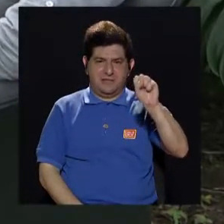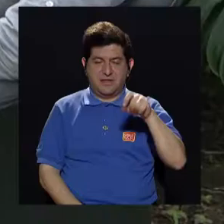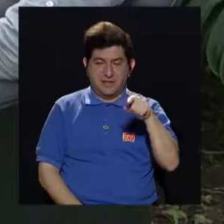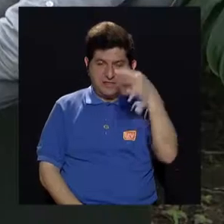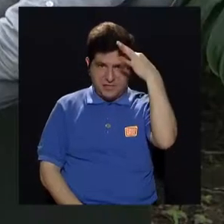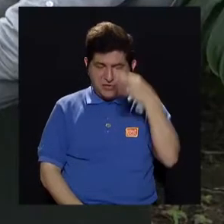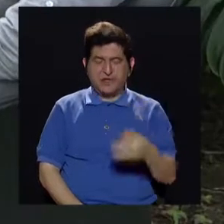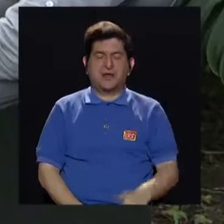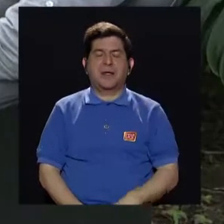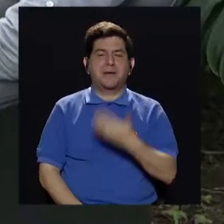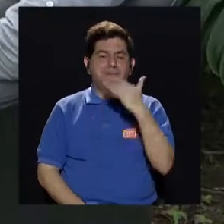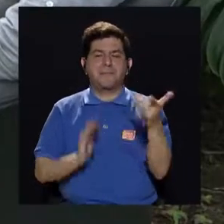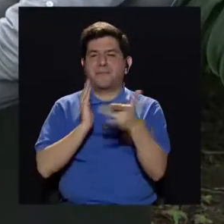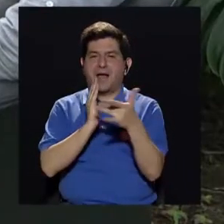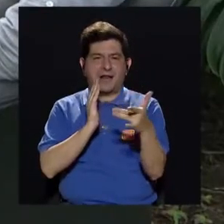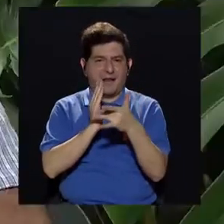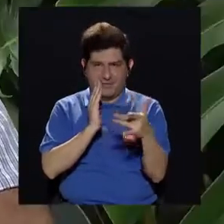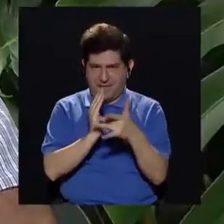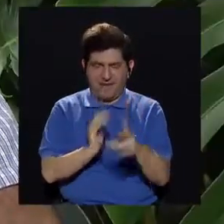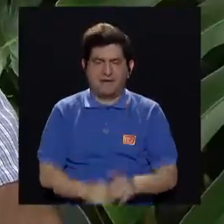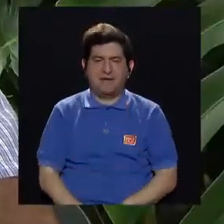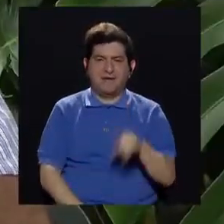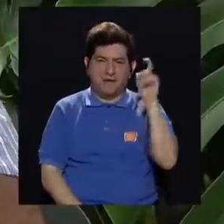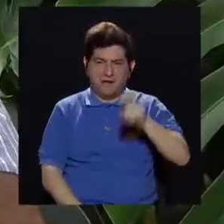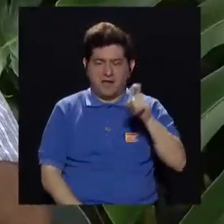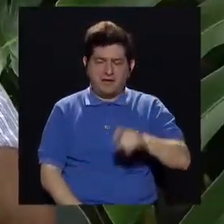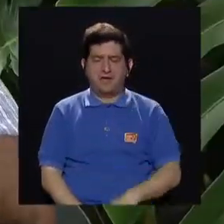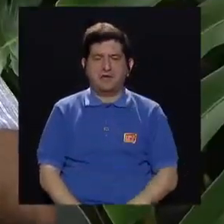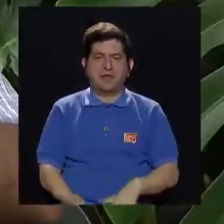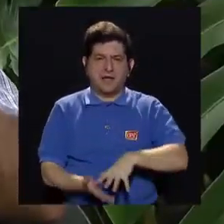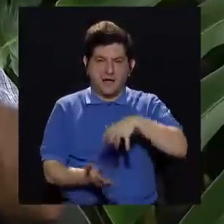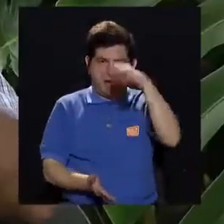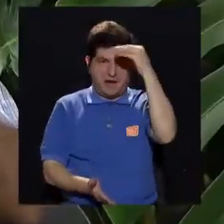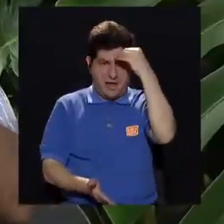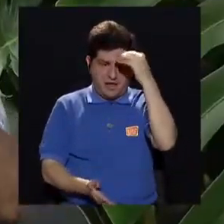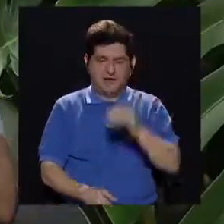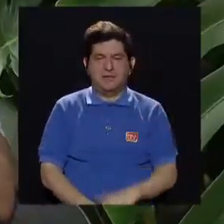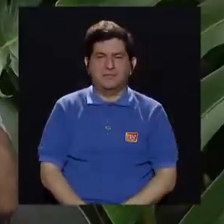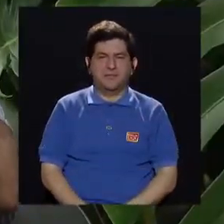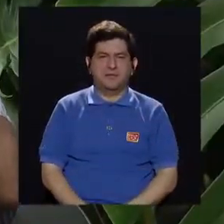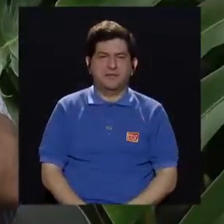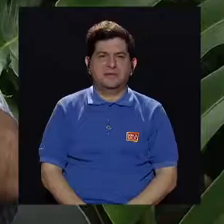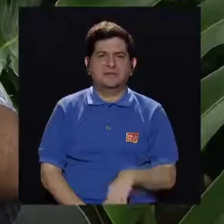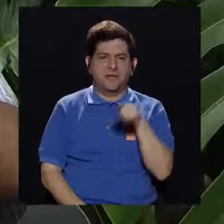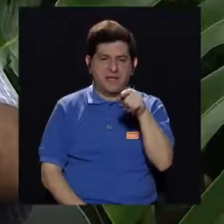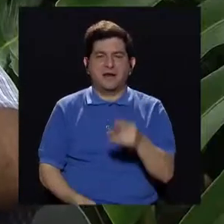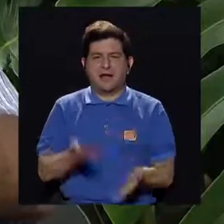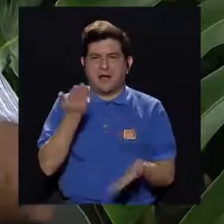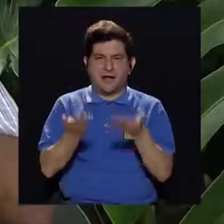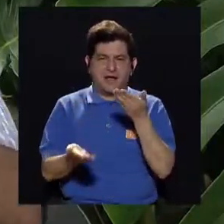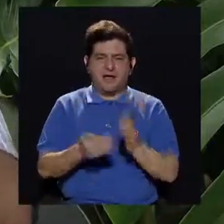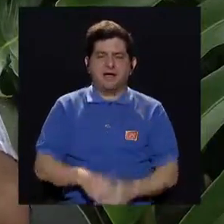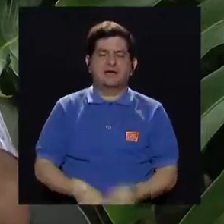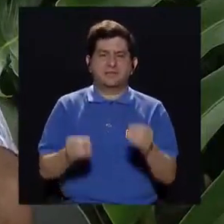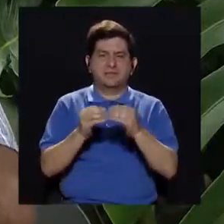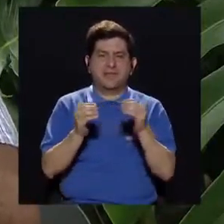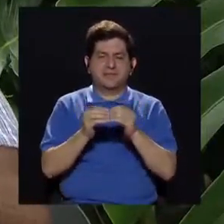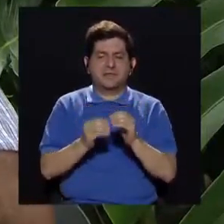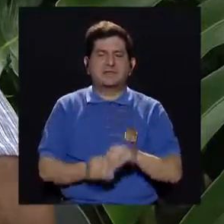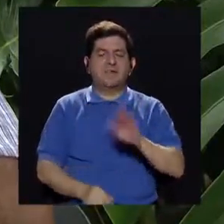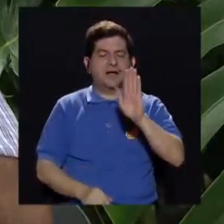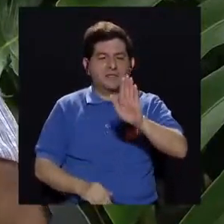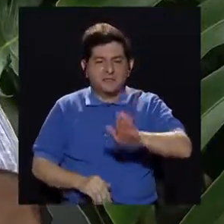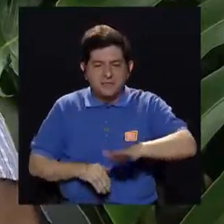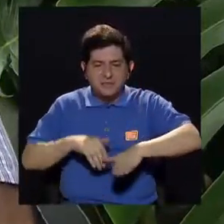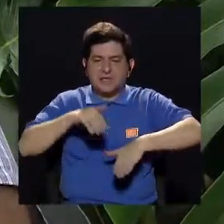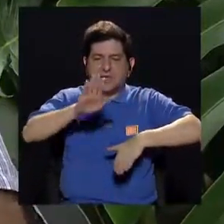ayudar. Eso es porque tiene una mala técnica de carrera. Entonces hay que aprender a correr más, un poquito más, con la bola del pie, acariciar más el piso,